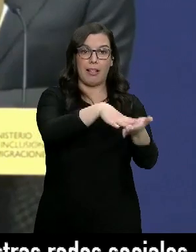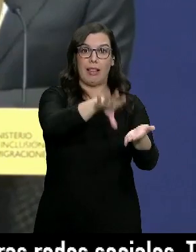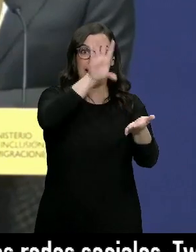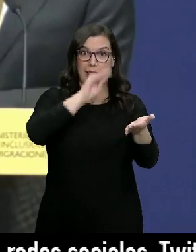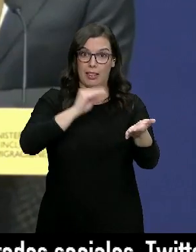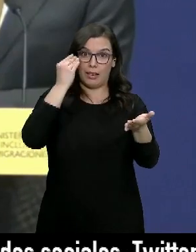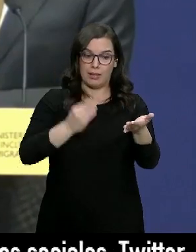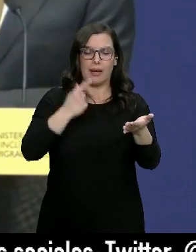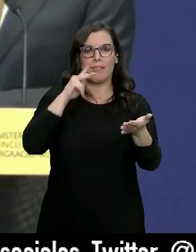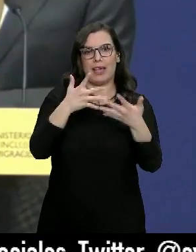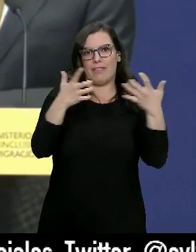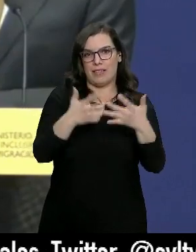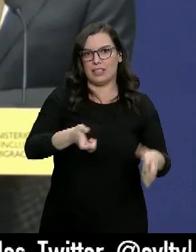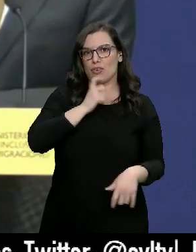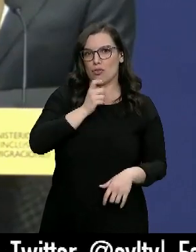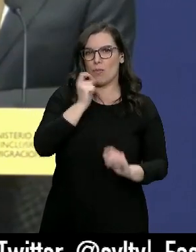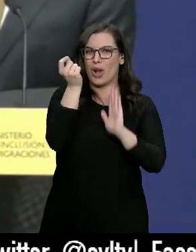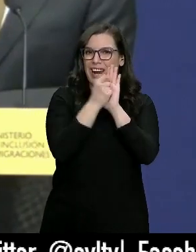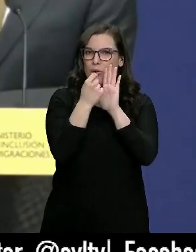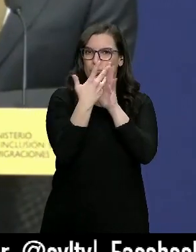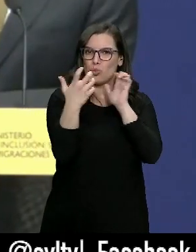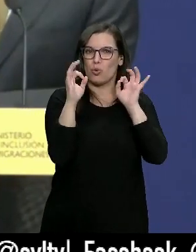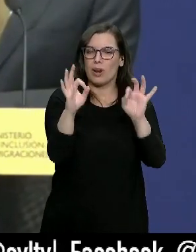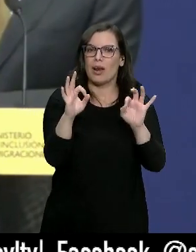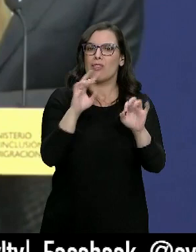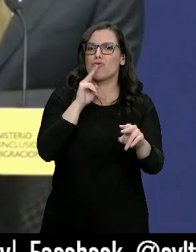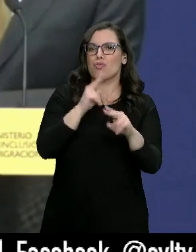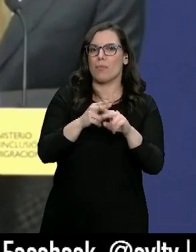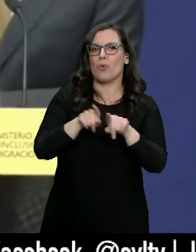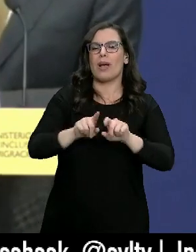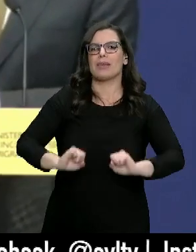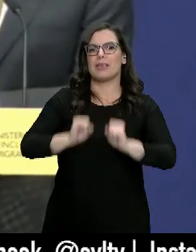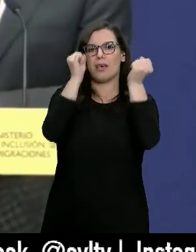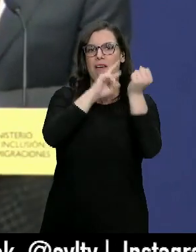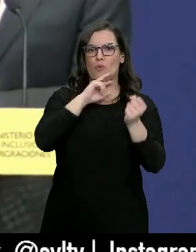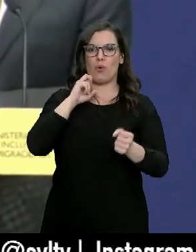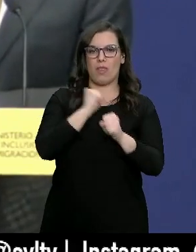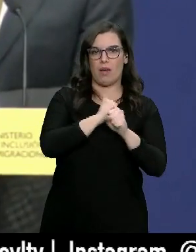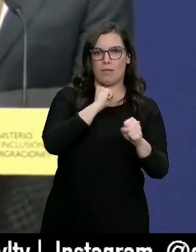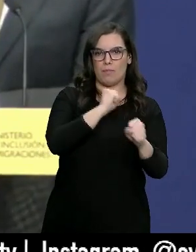cómo queda redactada la cláusula que denominamos de salvaguarda del empleo y también la cláusula que